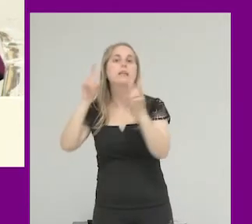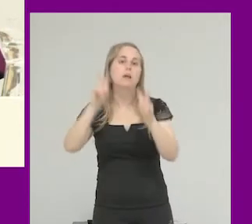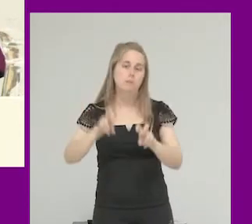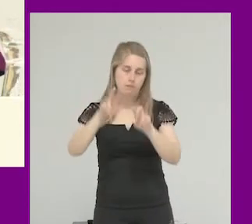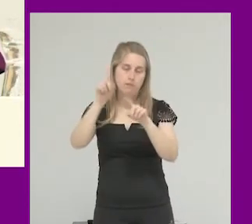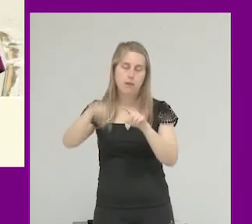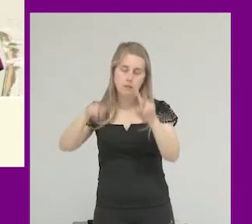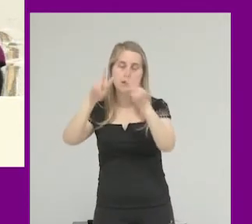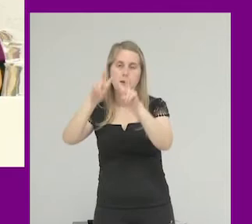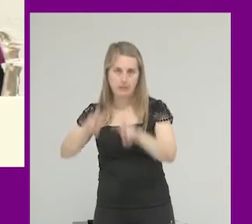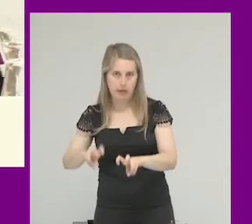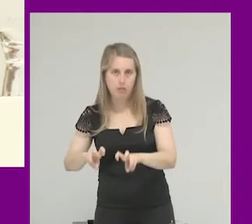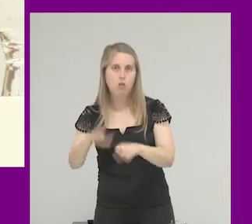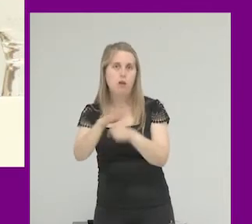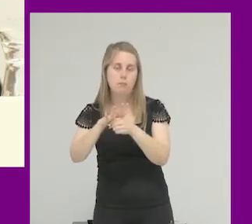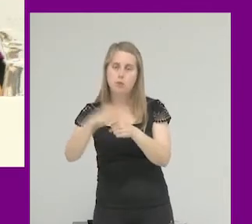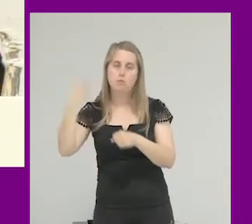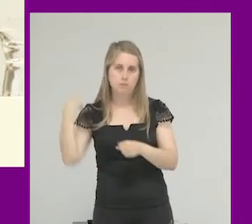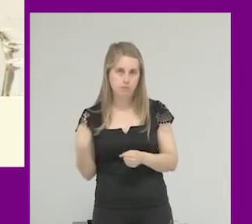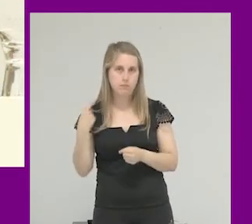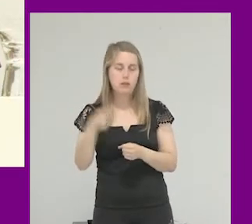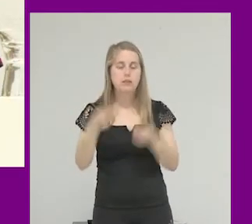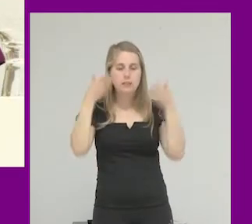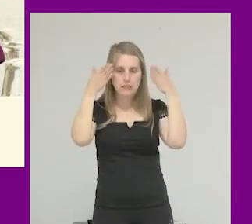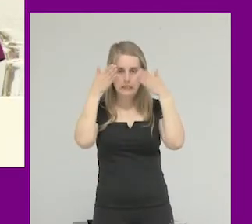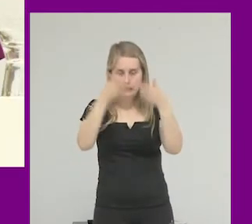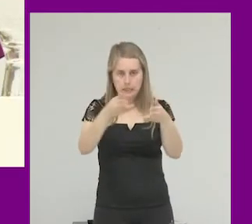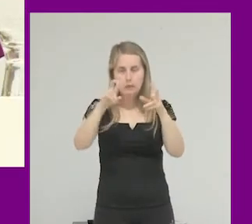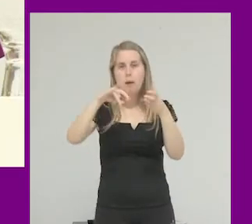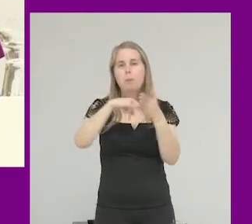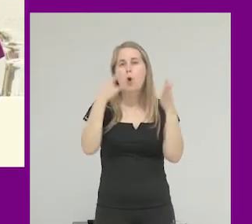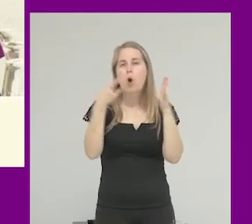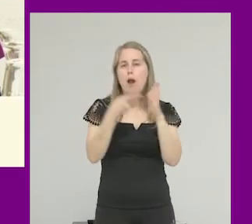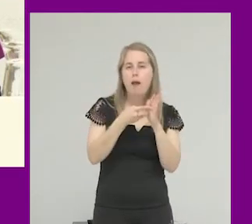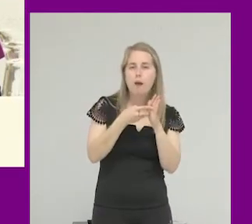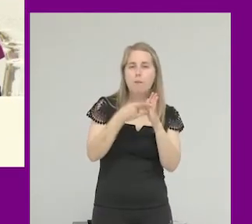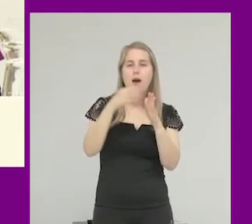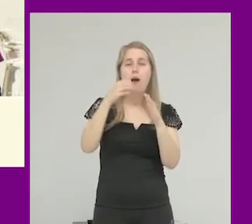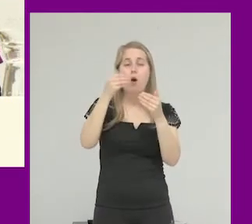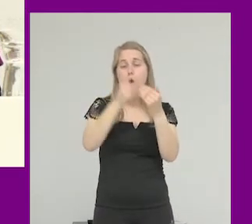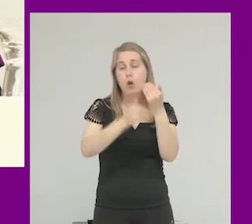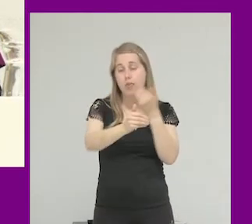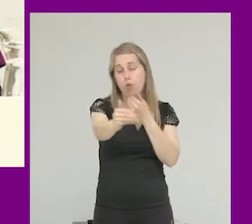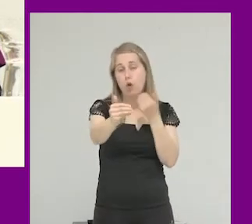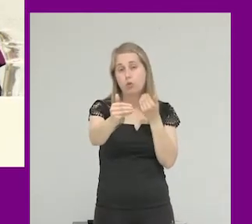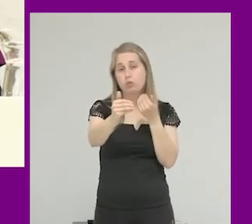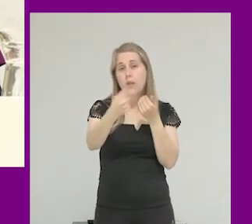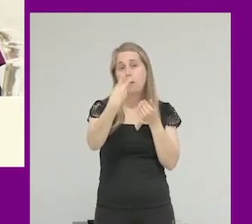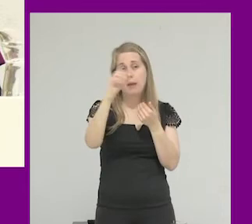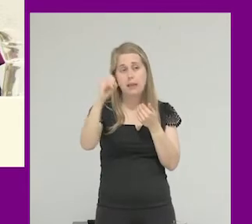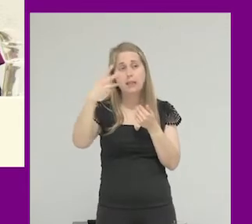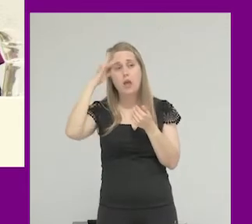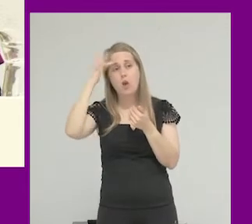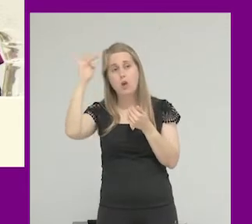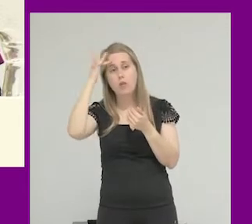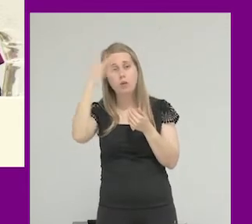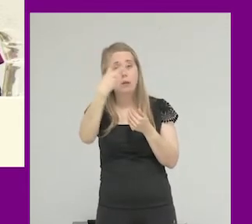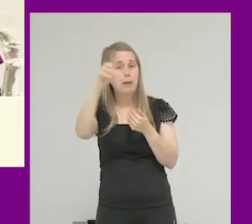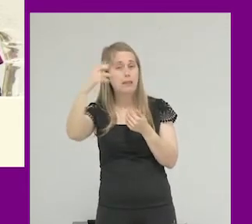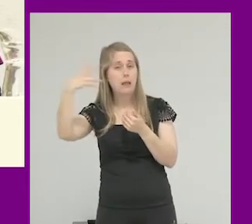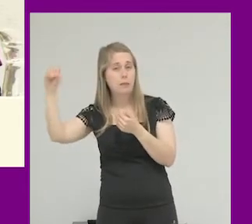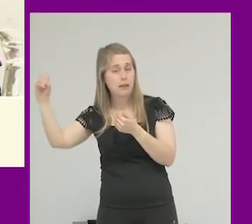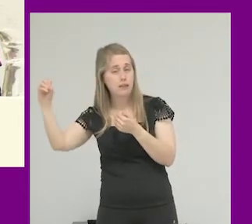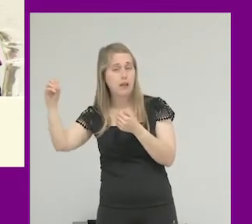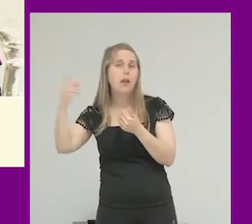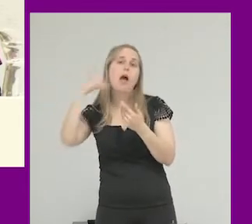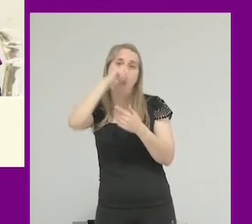investigación. Y me centraré un poquito en el programa Horizonte 2020, que acabó en el año